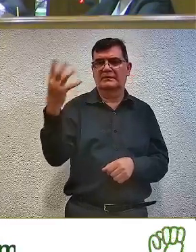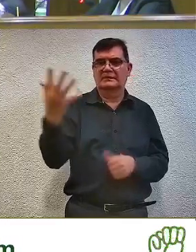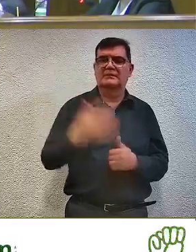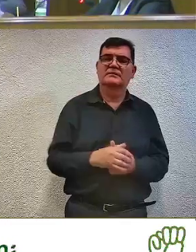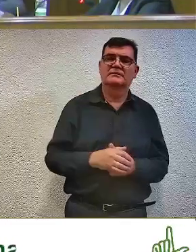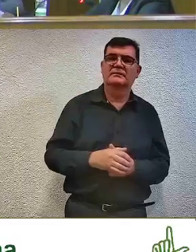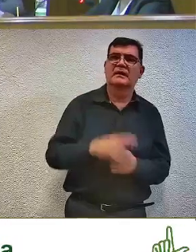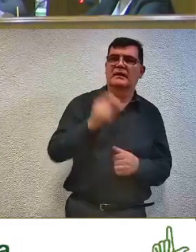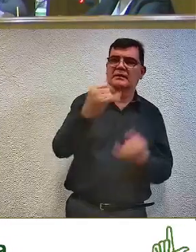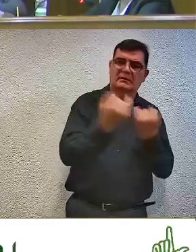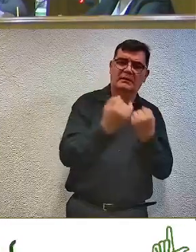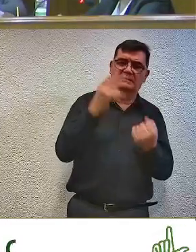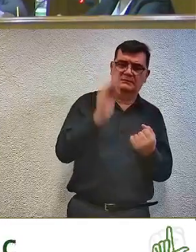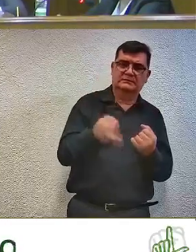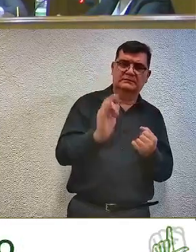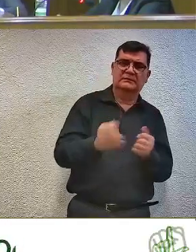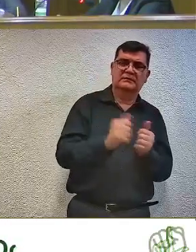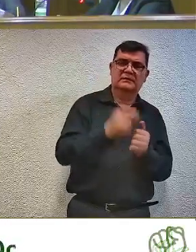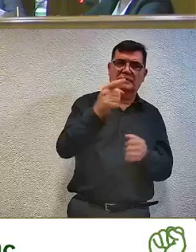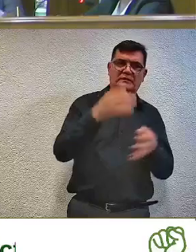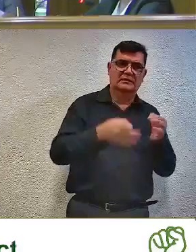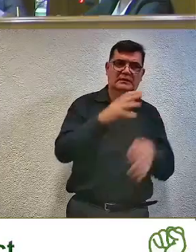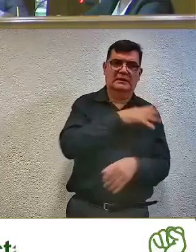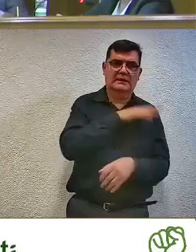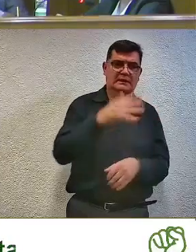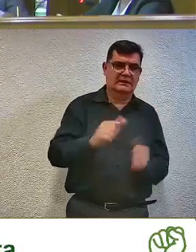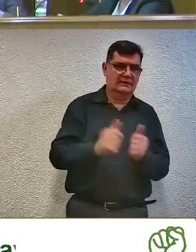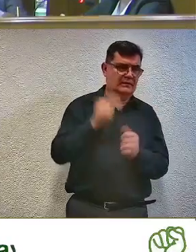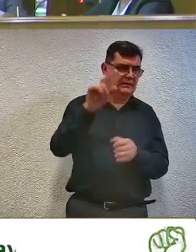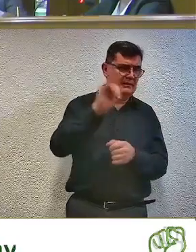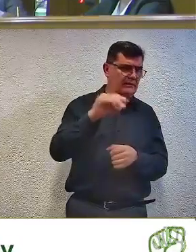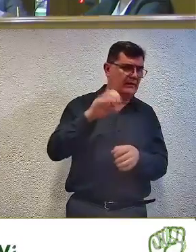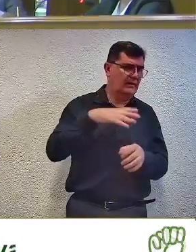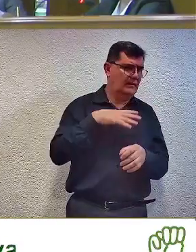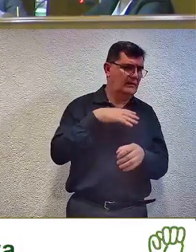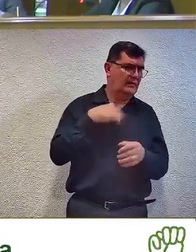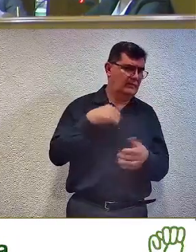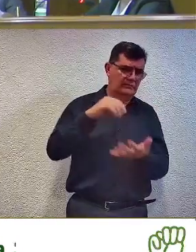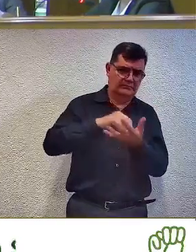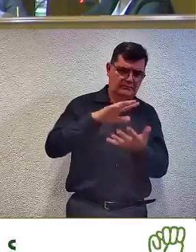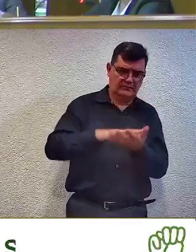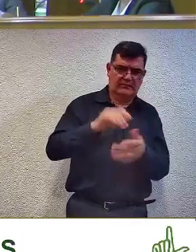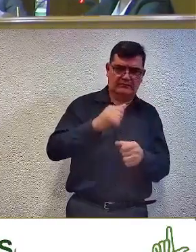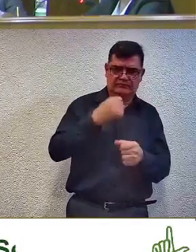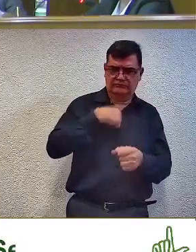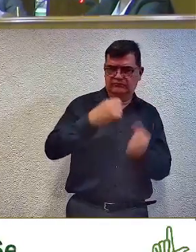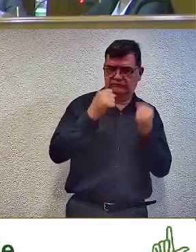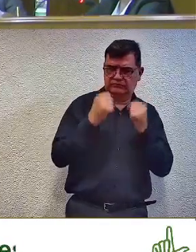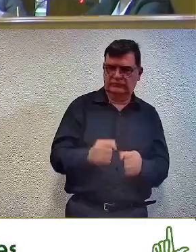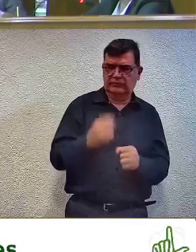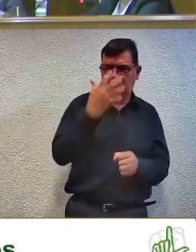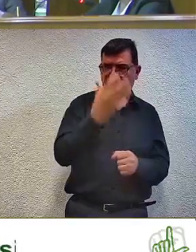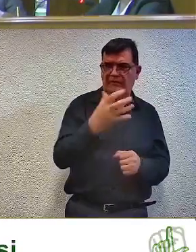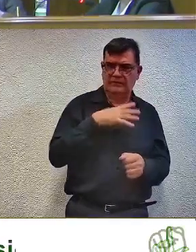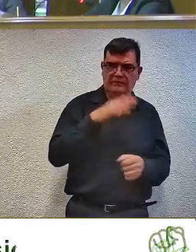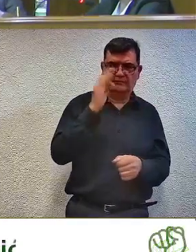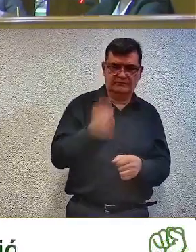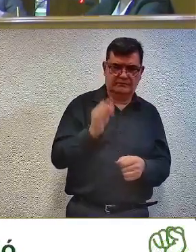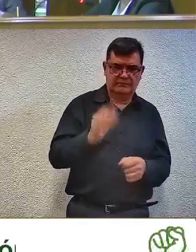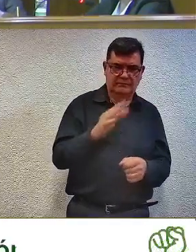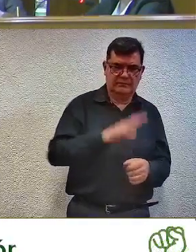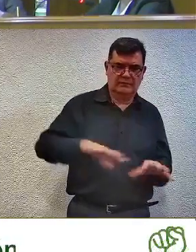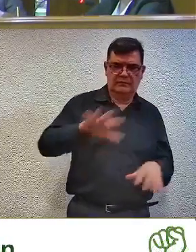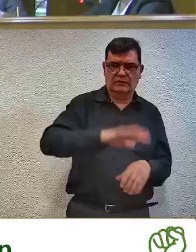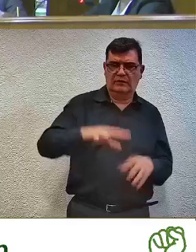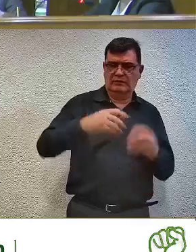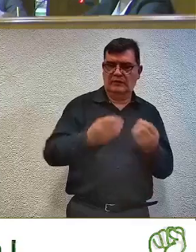002-SE-14-14-01-2025, aprobado por el Consejo General de ese Instituto Electoral y que se encuentra firme, dispuso y fue aceptado por los integrantes